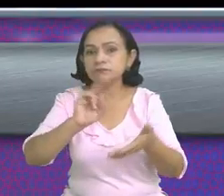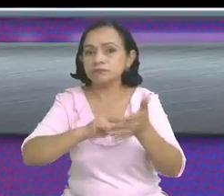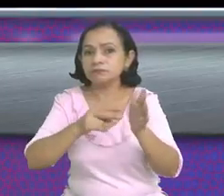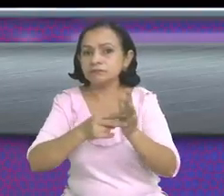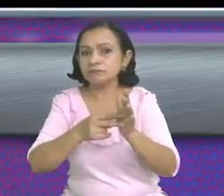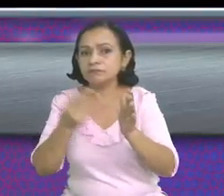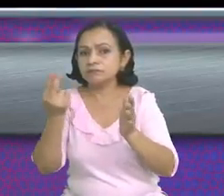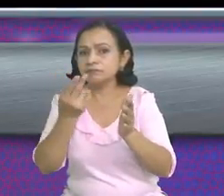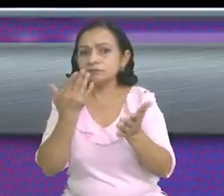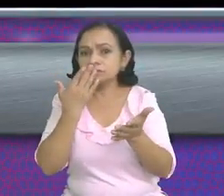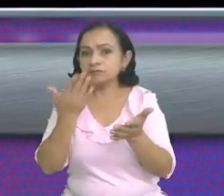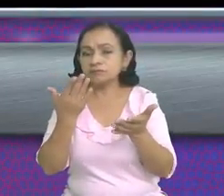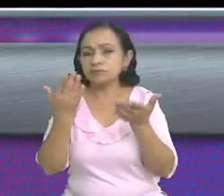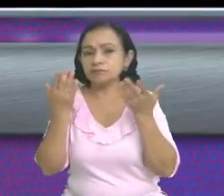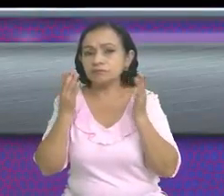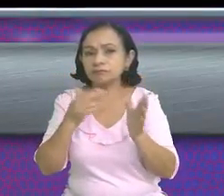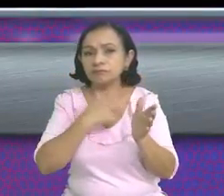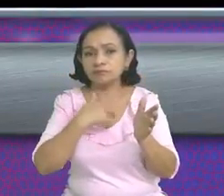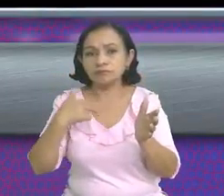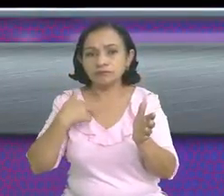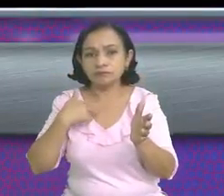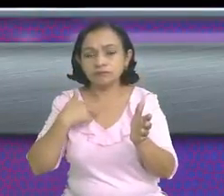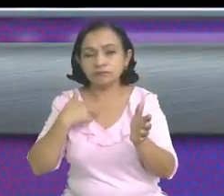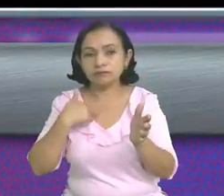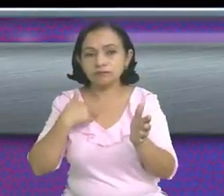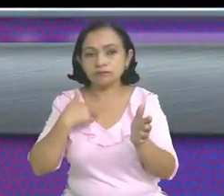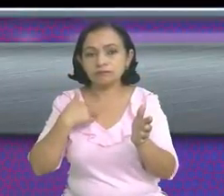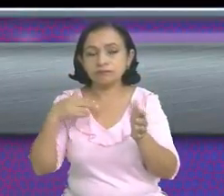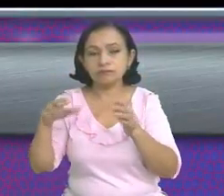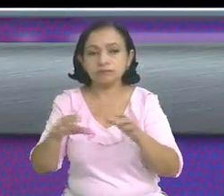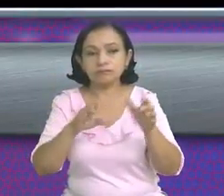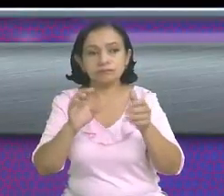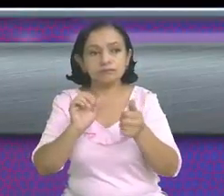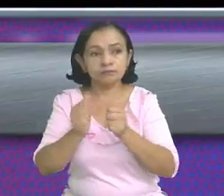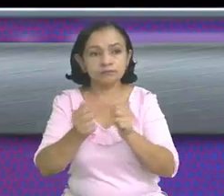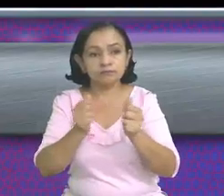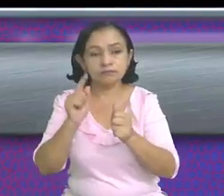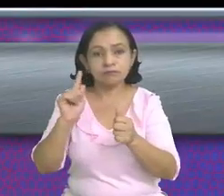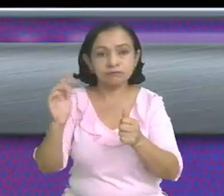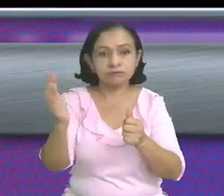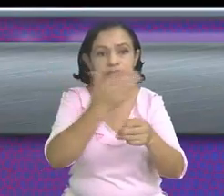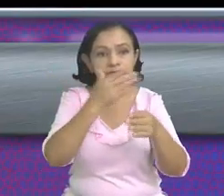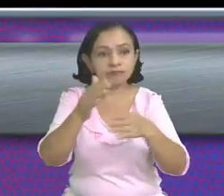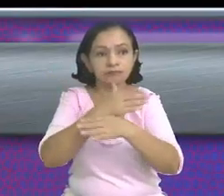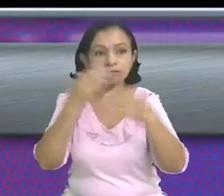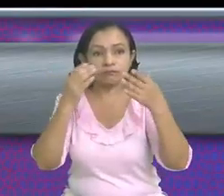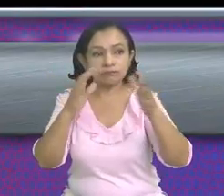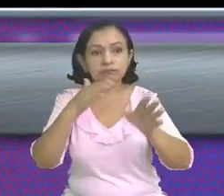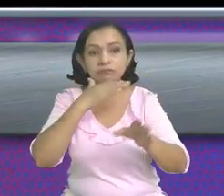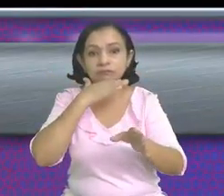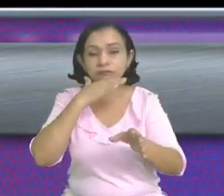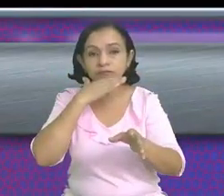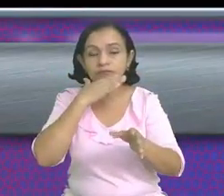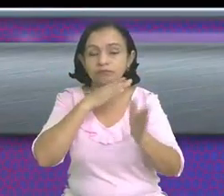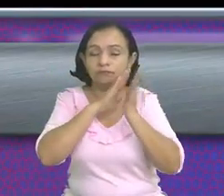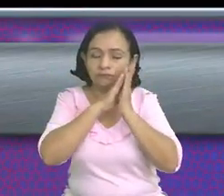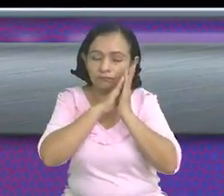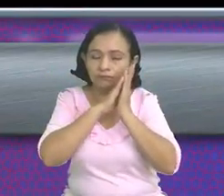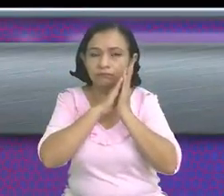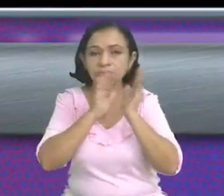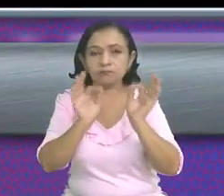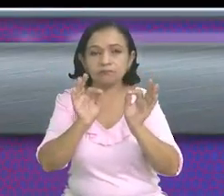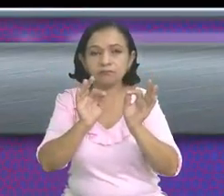la disfruta o de qué manera se está forzando para hacer o dejar de hacer actividad física. Todas esas cosas son complejas. ¿Cómo está durmiendo?